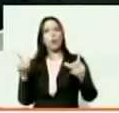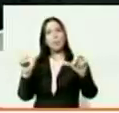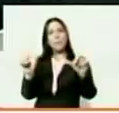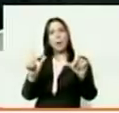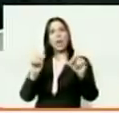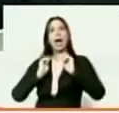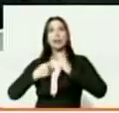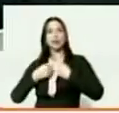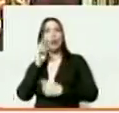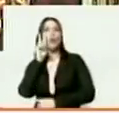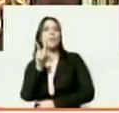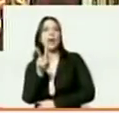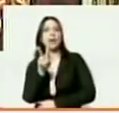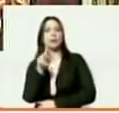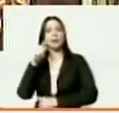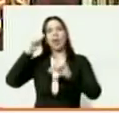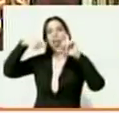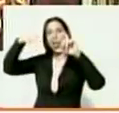Aristóbulo ve la serie